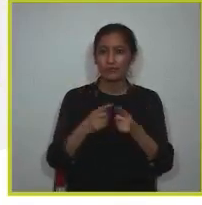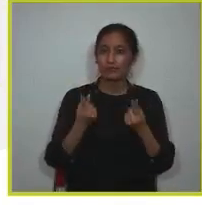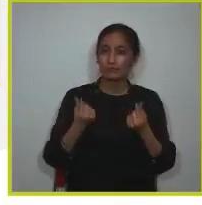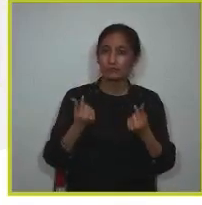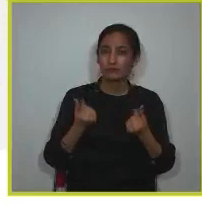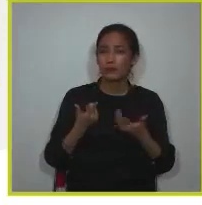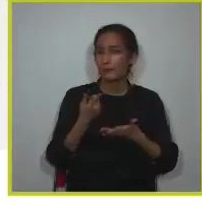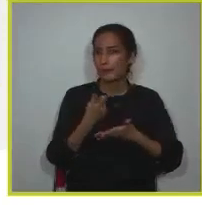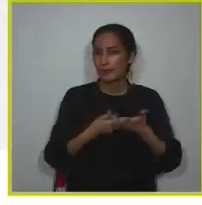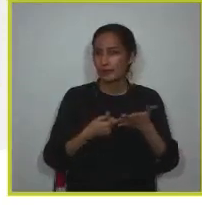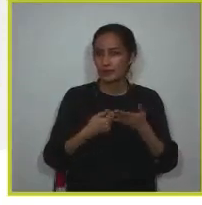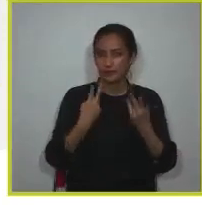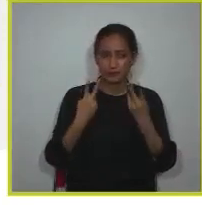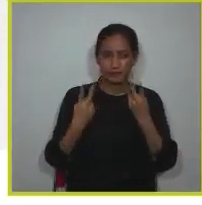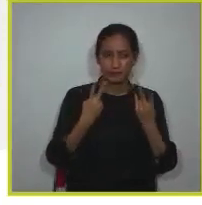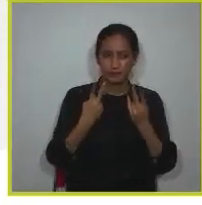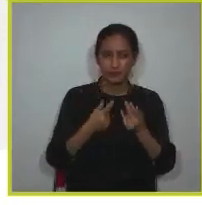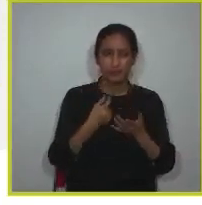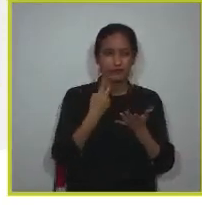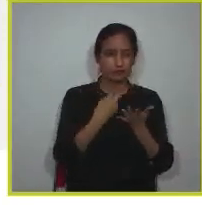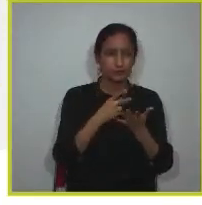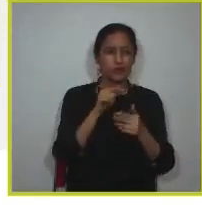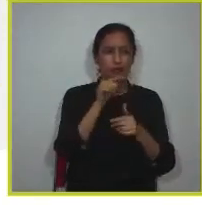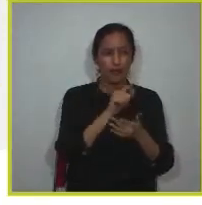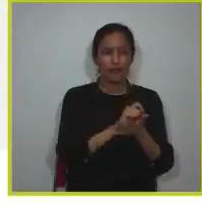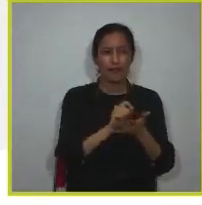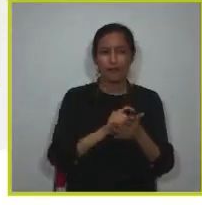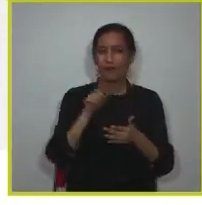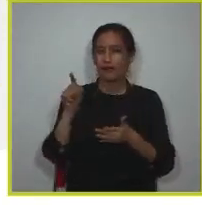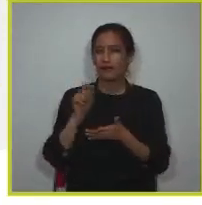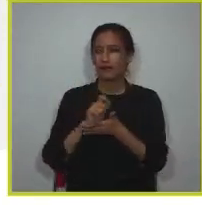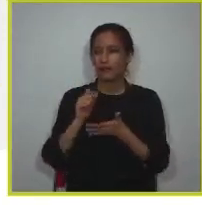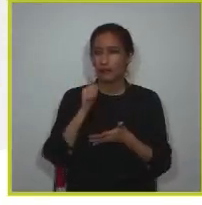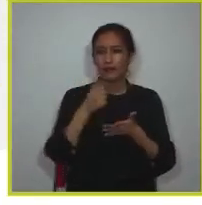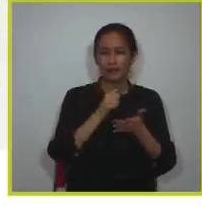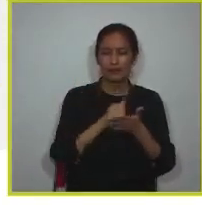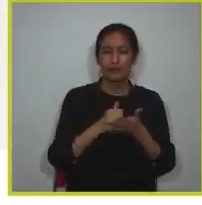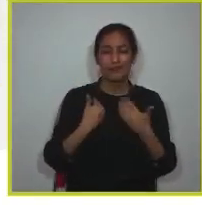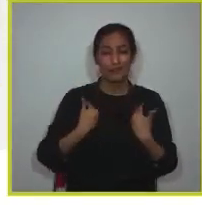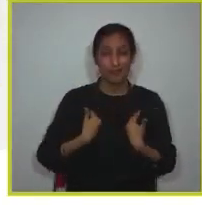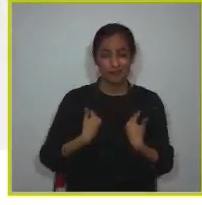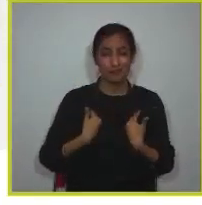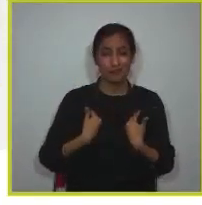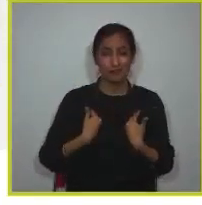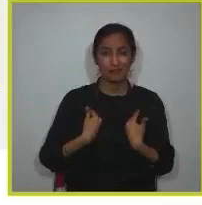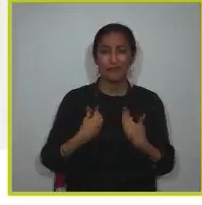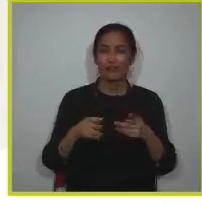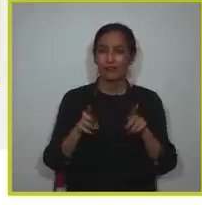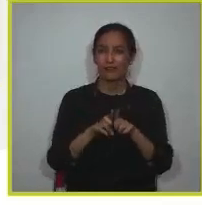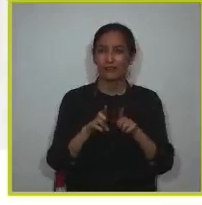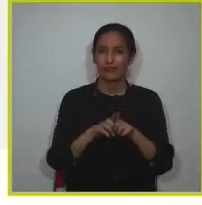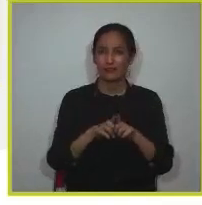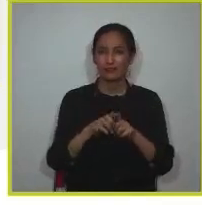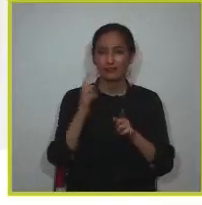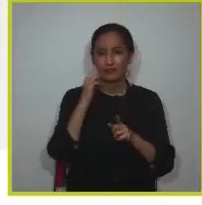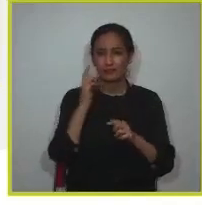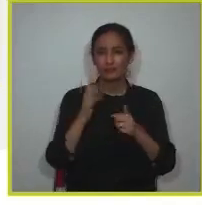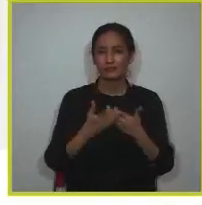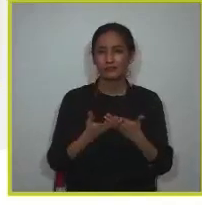para mapearlo constantemente pues es agotador pero resulta